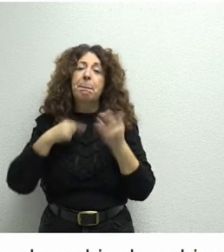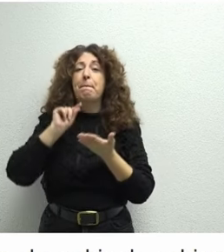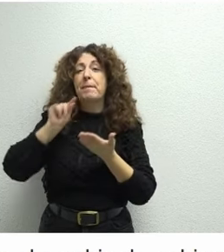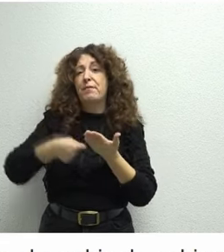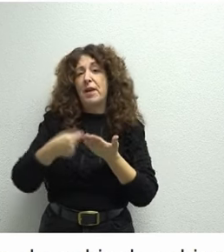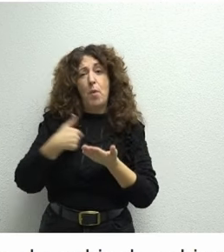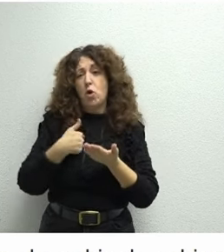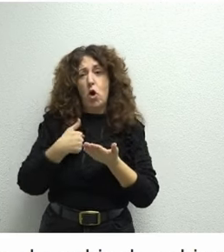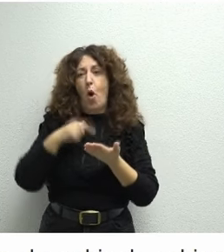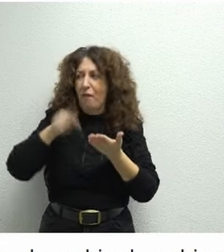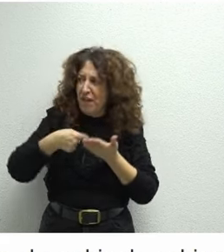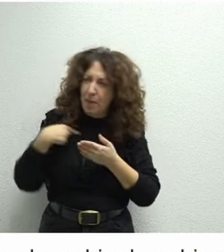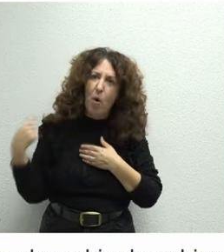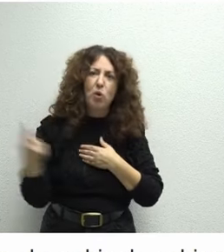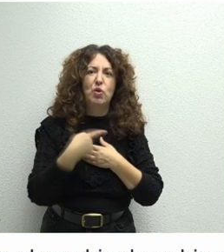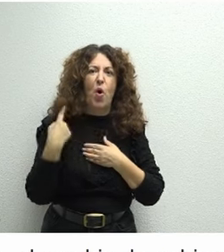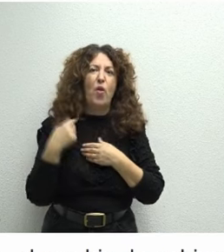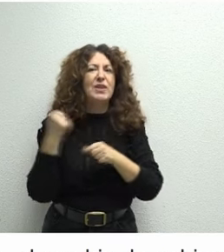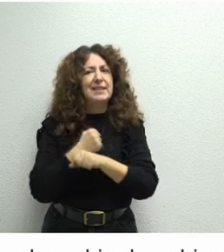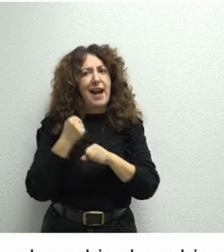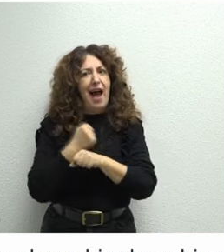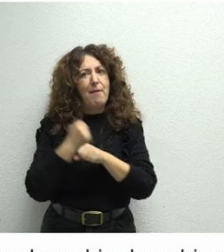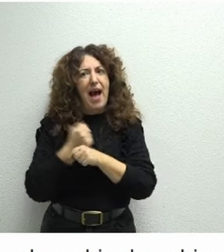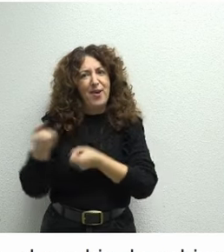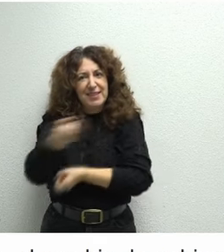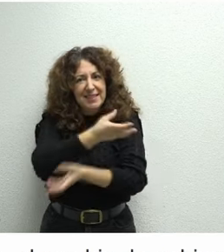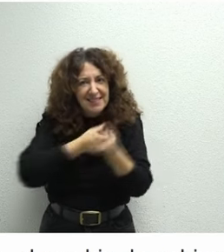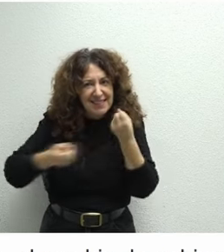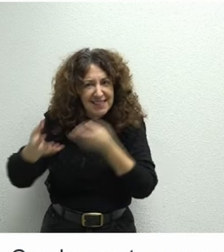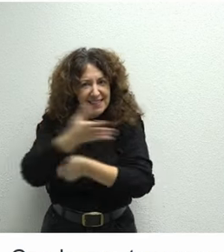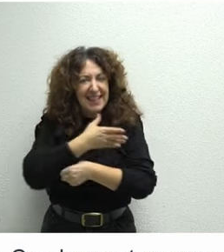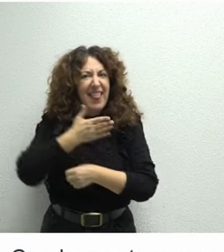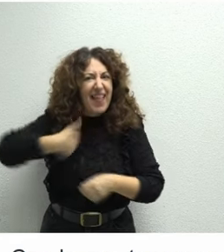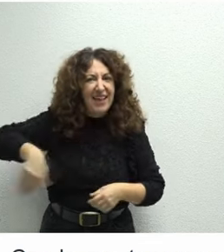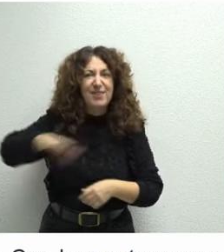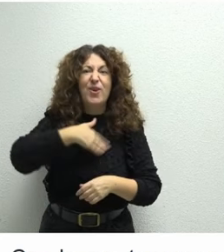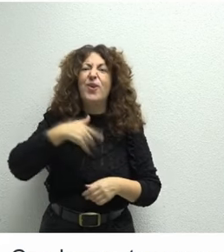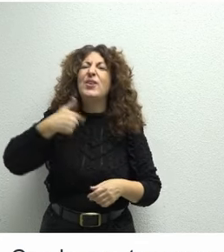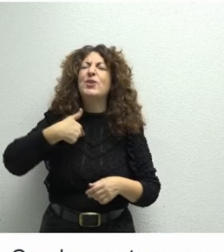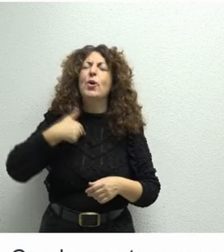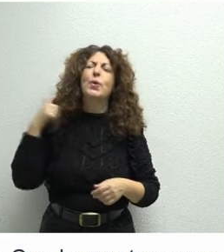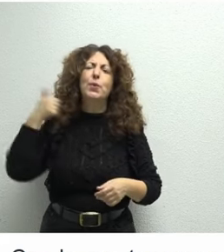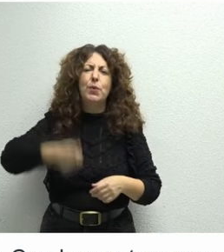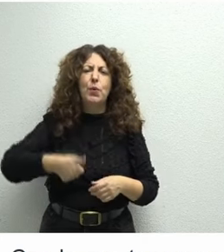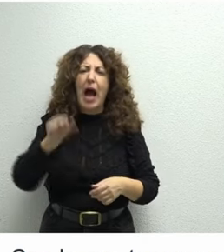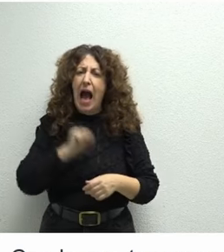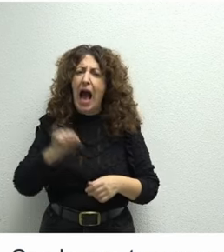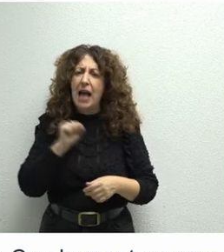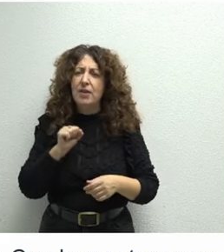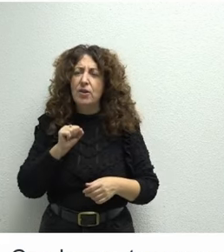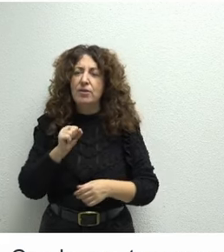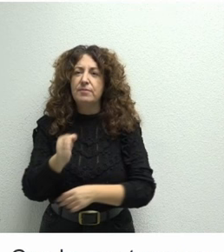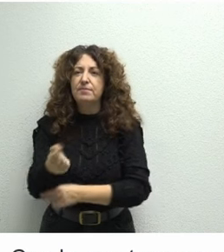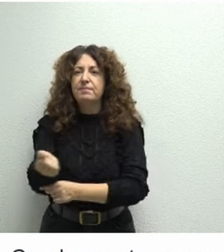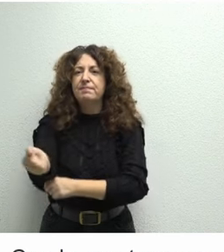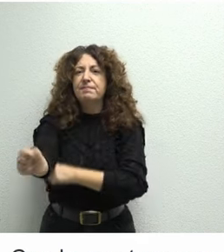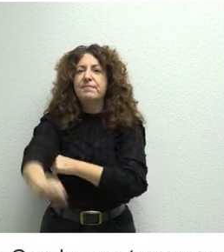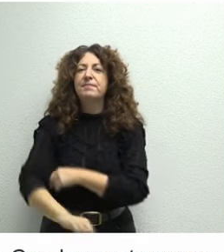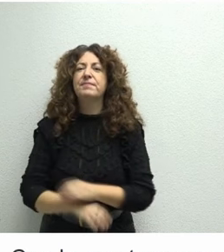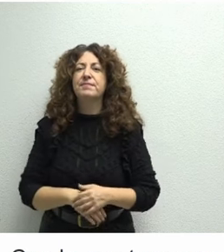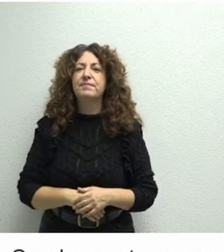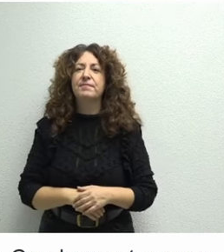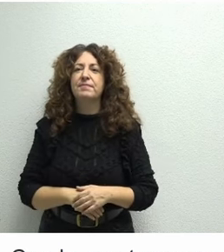lo firmaremos todos es un trabajo de todos yo durante todos estos años no pues